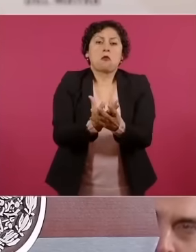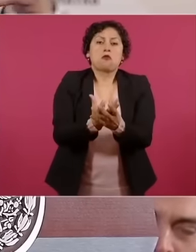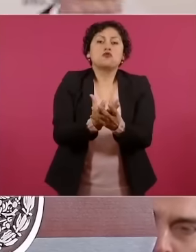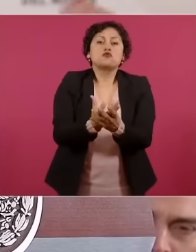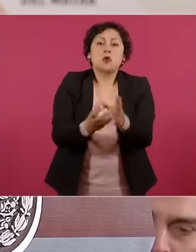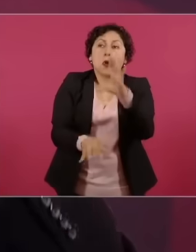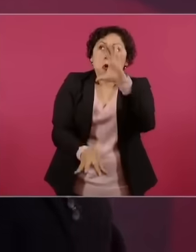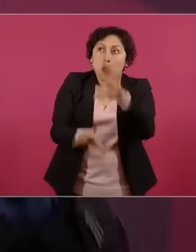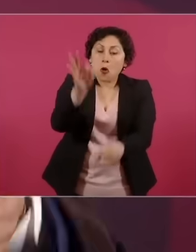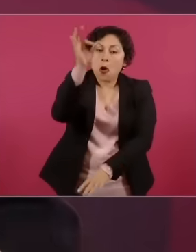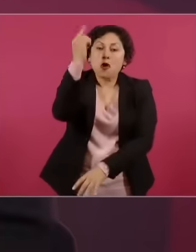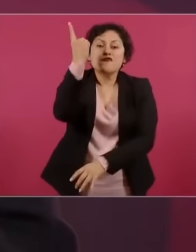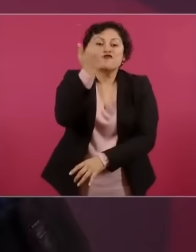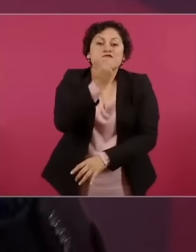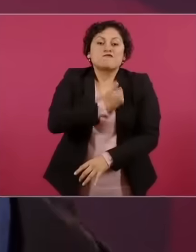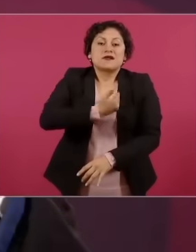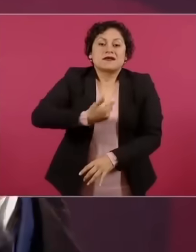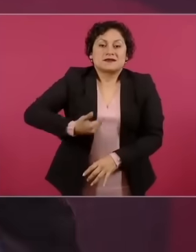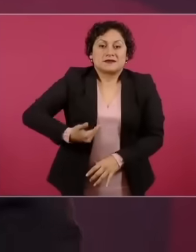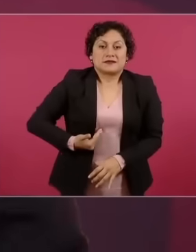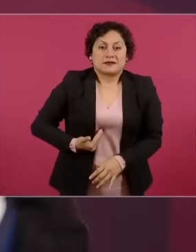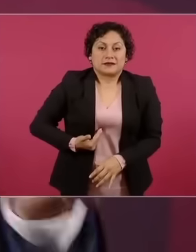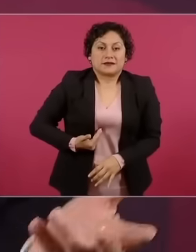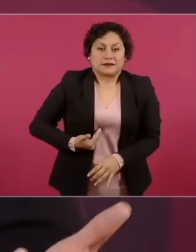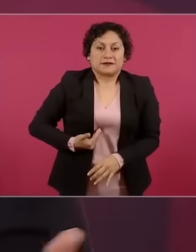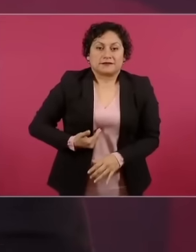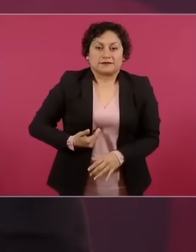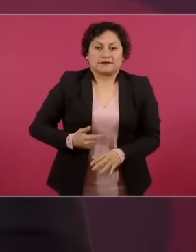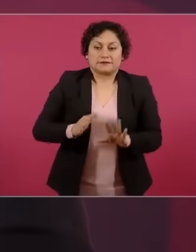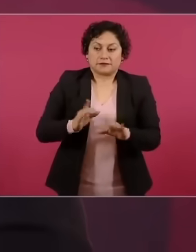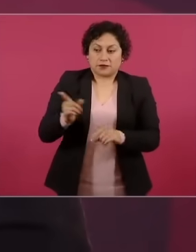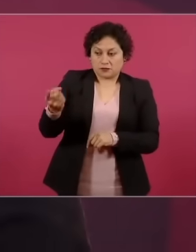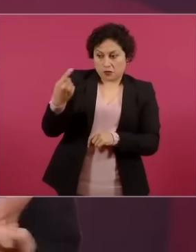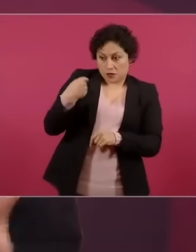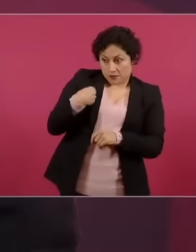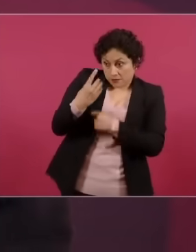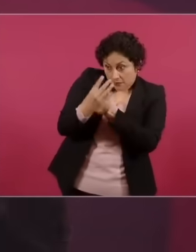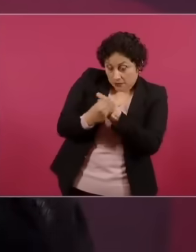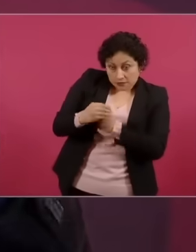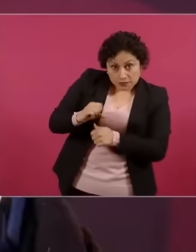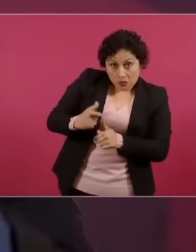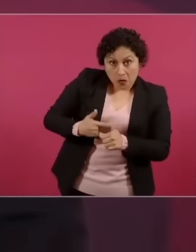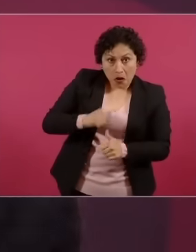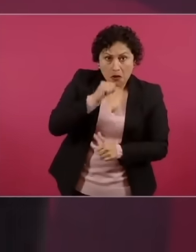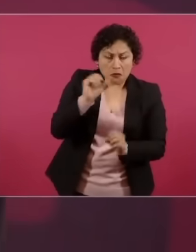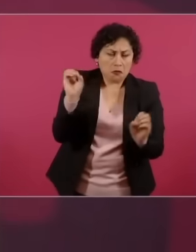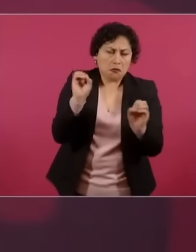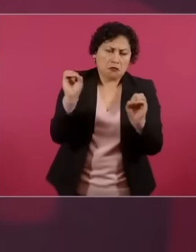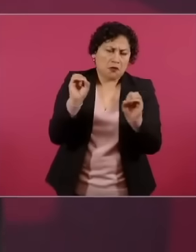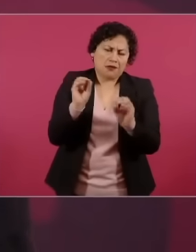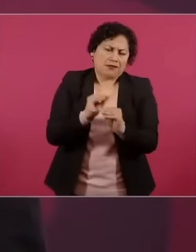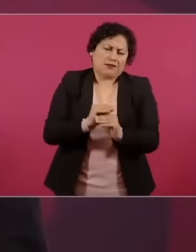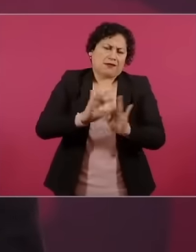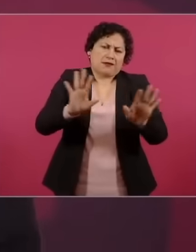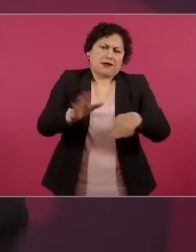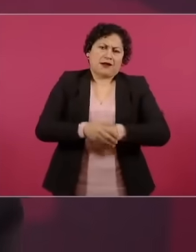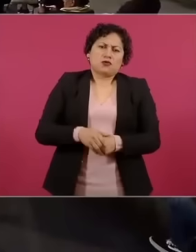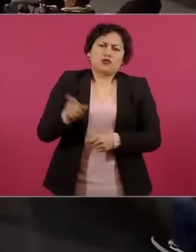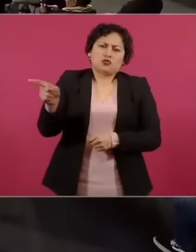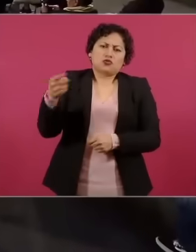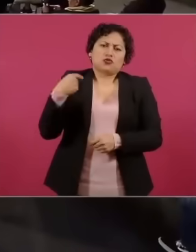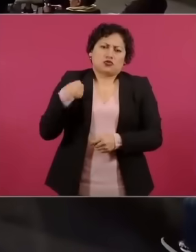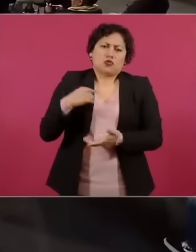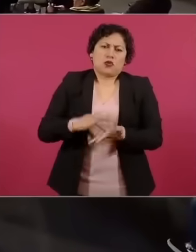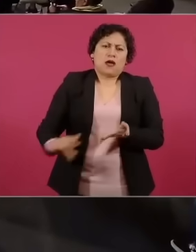¿sí? Porque pues, tú a mí no me vas a conceder nada, porque me vas a querer poner aquí el banquillo. Nuestro trabajo